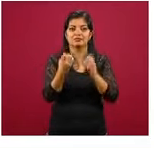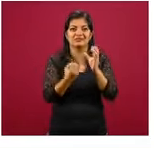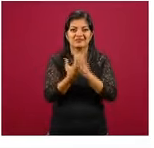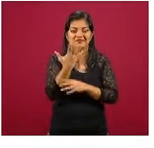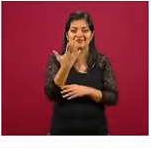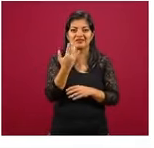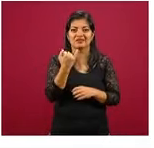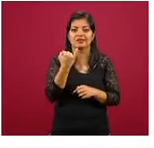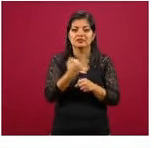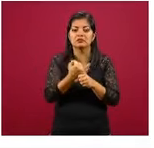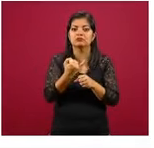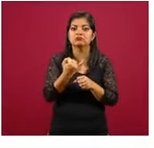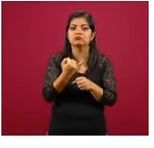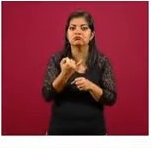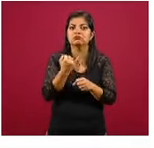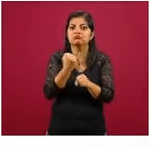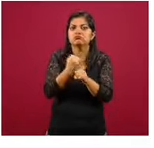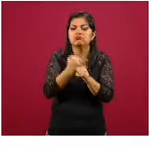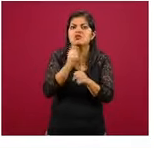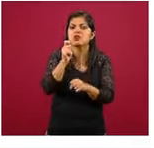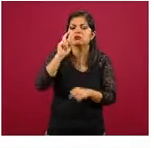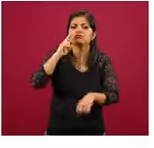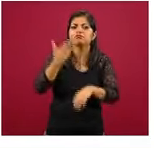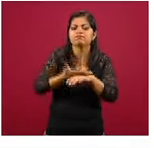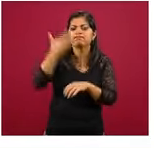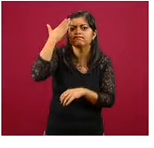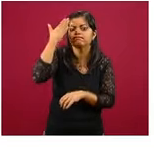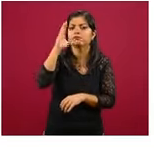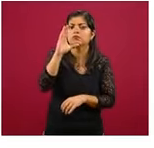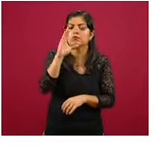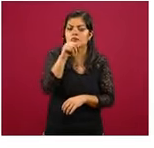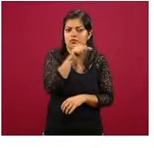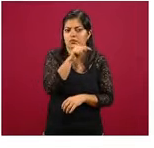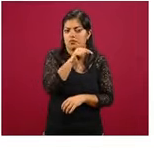que administra CONACYT y que se accede desde el portal